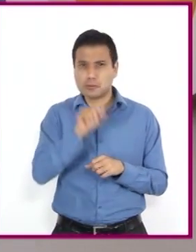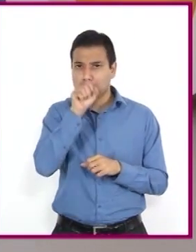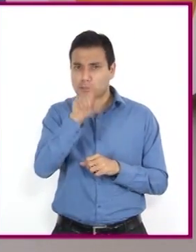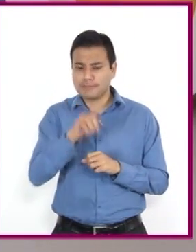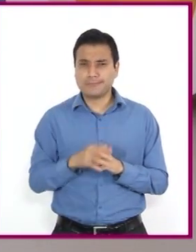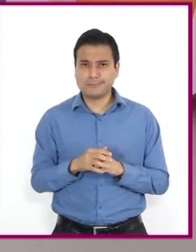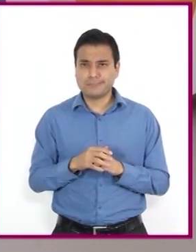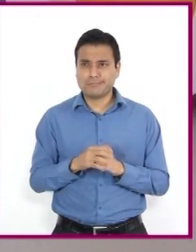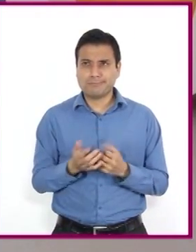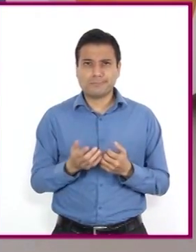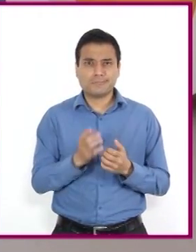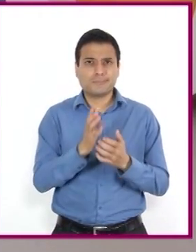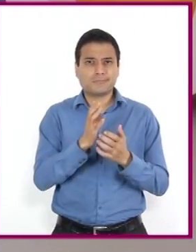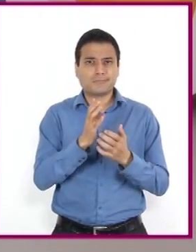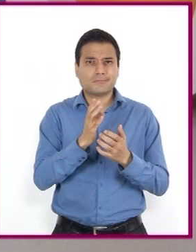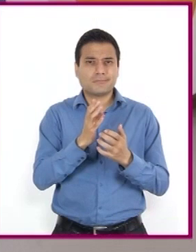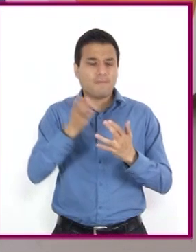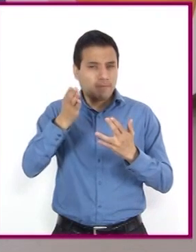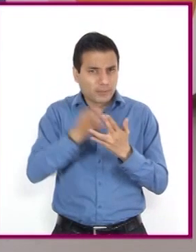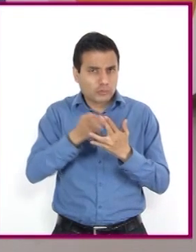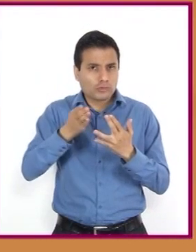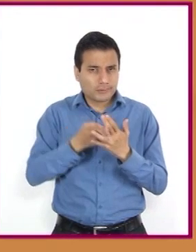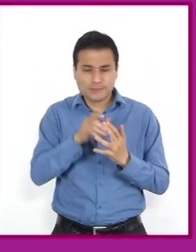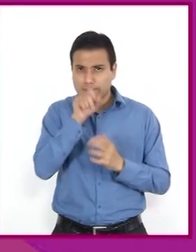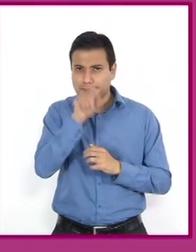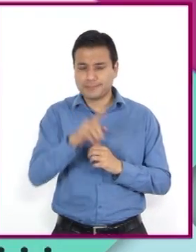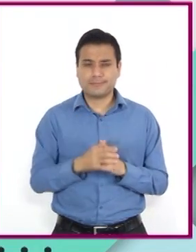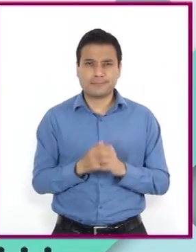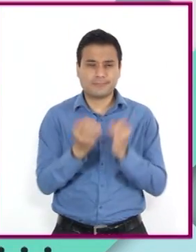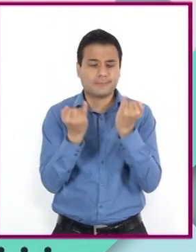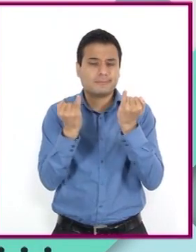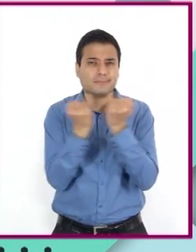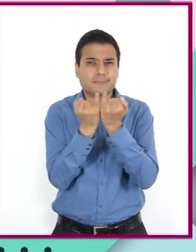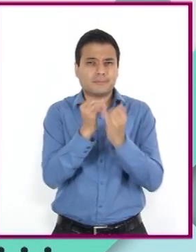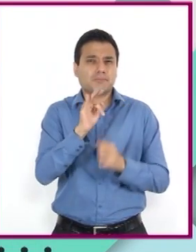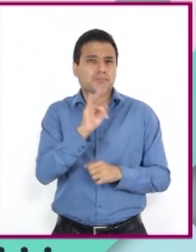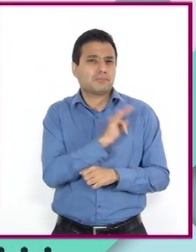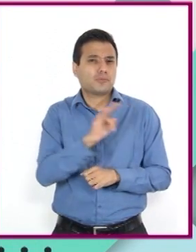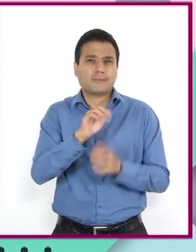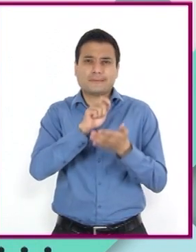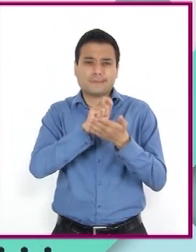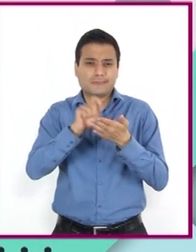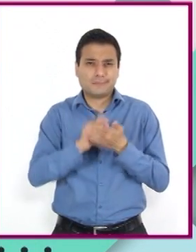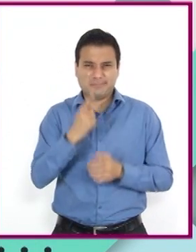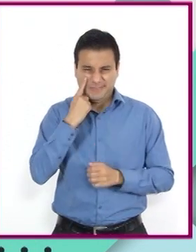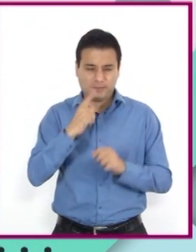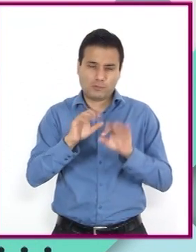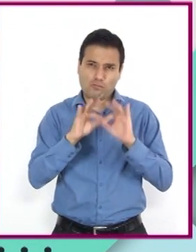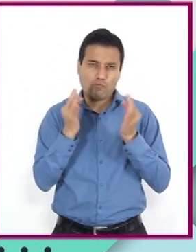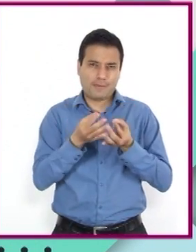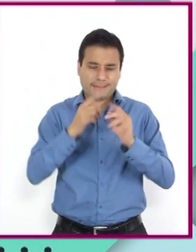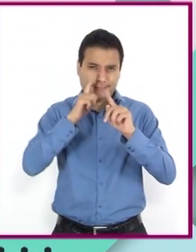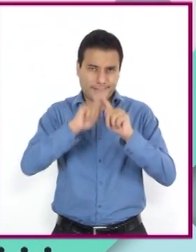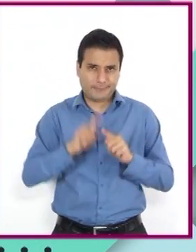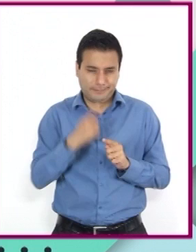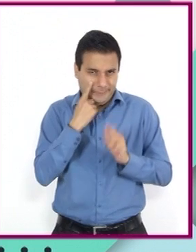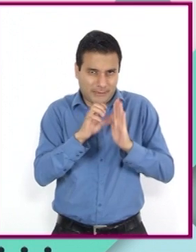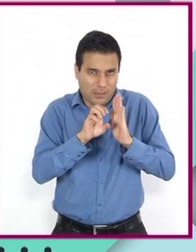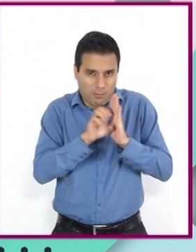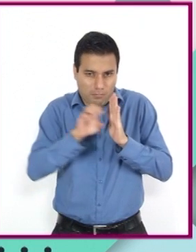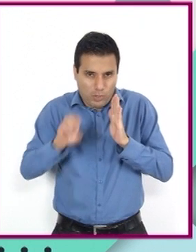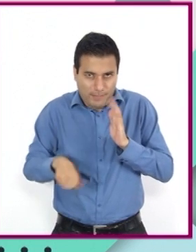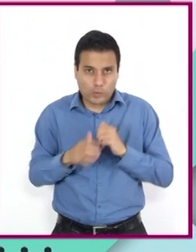presentamos en forma de fracción, pero también se pueden escribir de otras formas. Por ejemplo, las